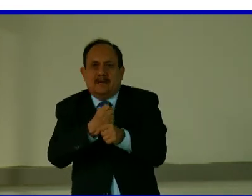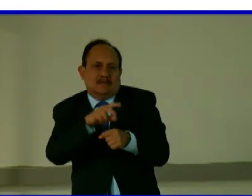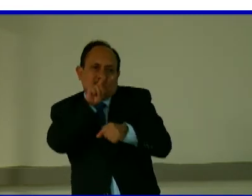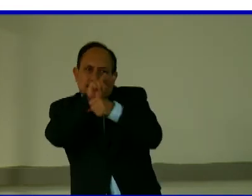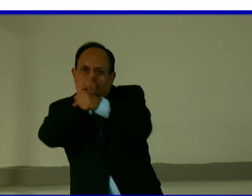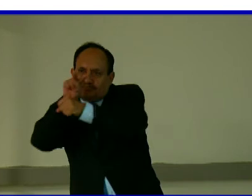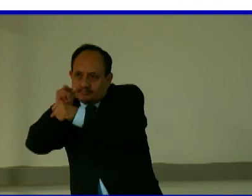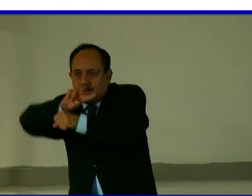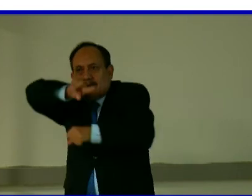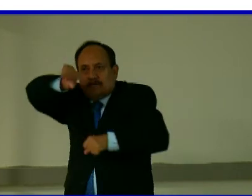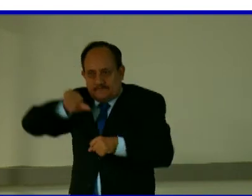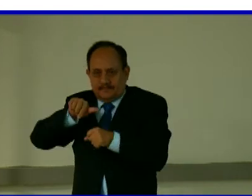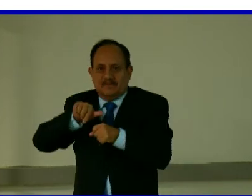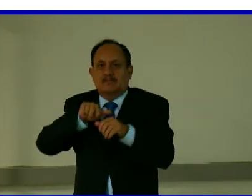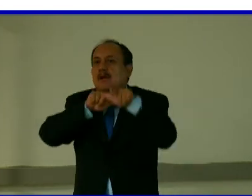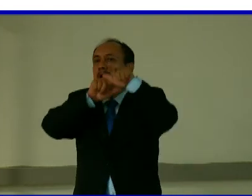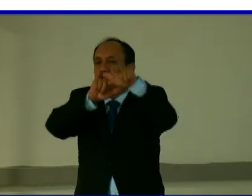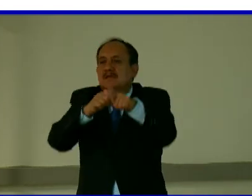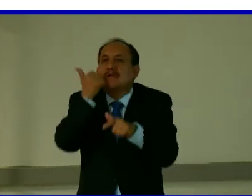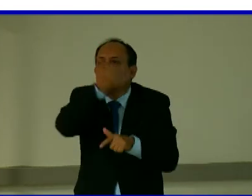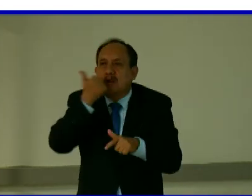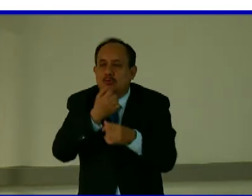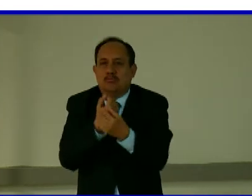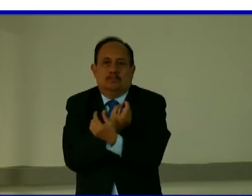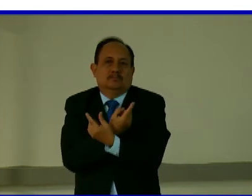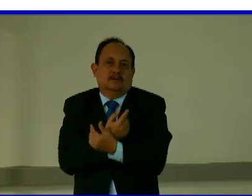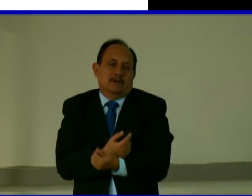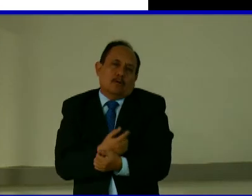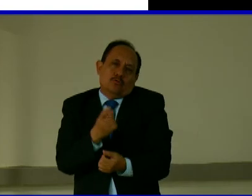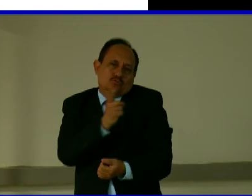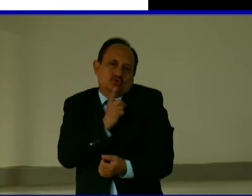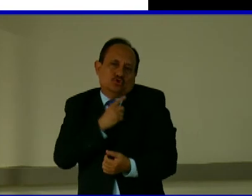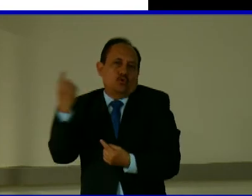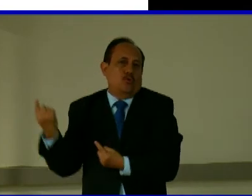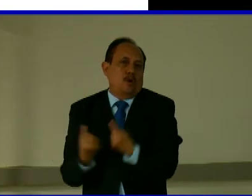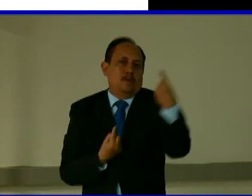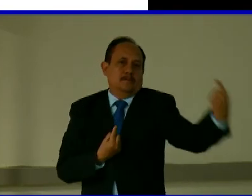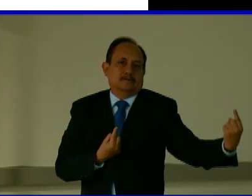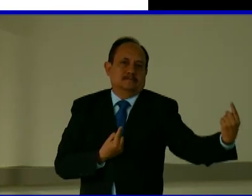luego lo sigue haciendo el estudiante independientemente.